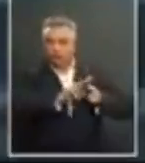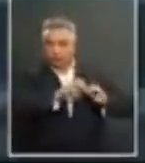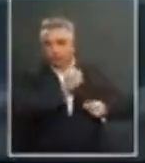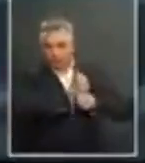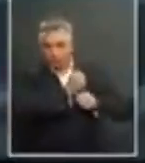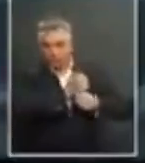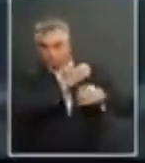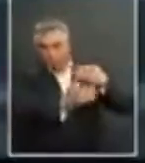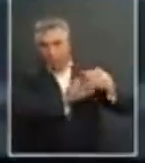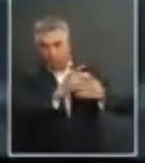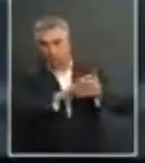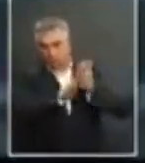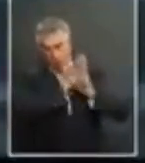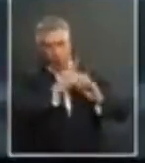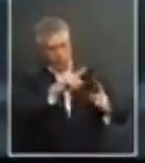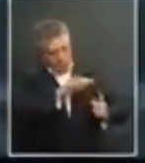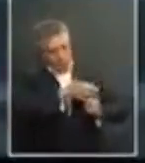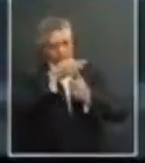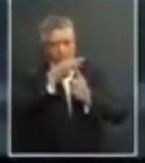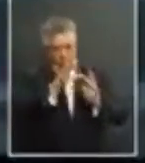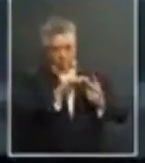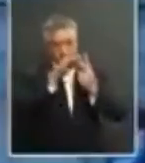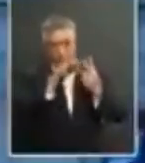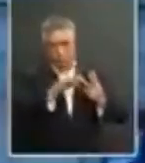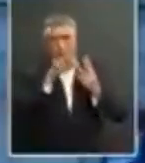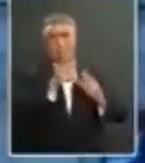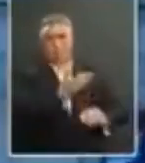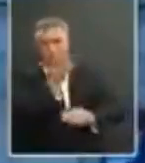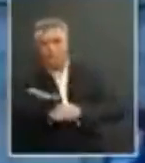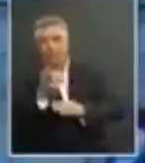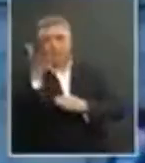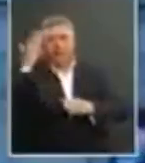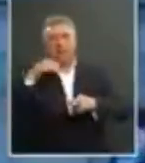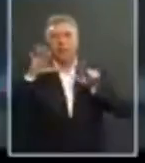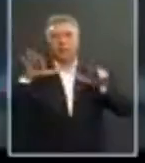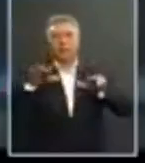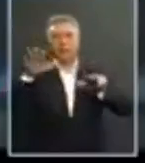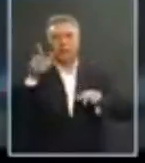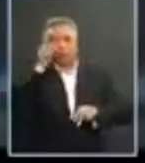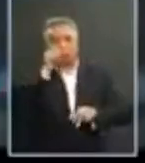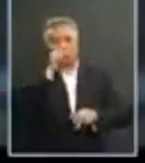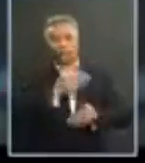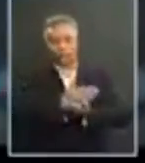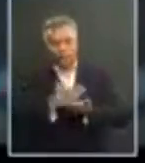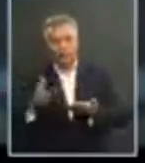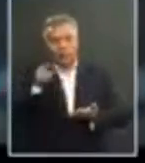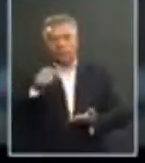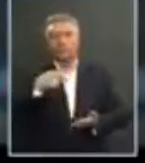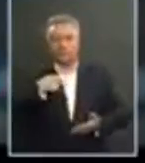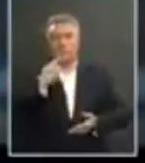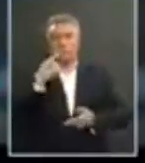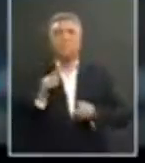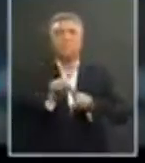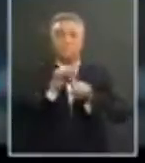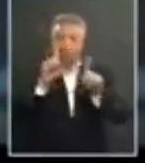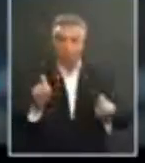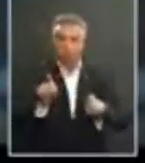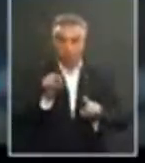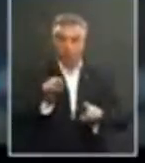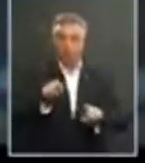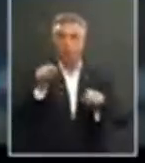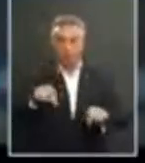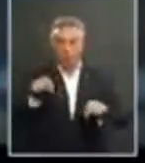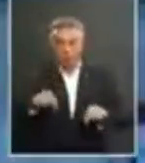que surgieron como peticiones del estallido social, entonces ahora no se justifica la violencia. Y le pregunto, ¿no se justifica ahora porque hay